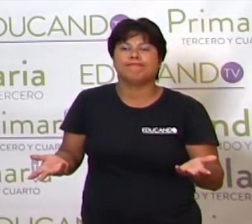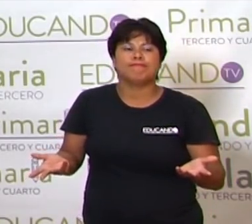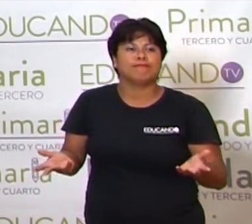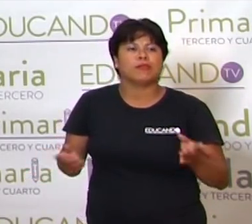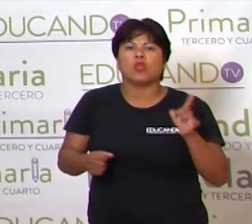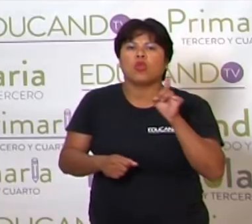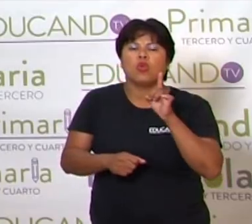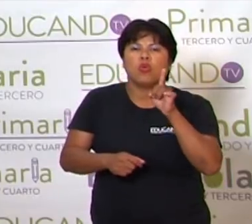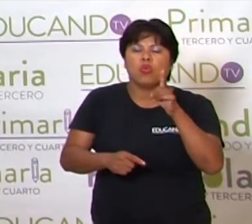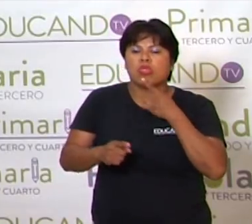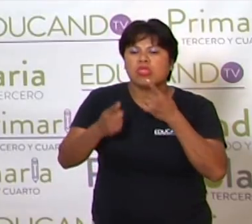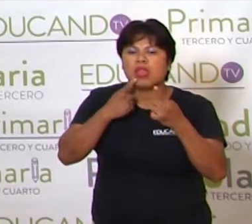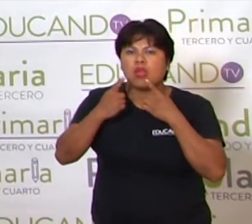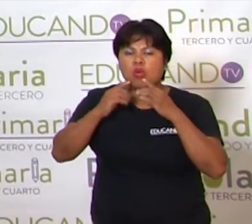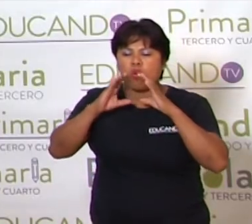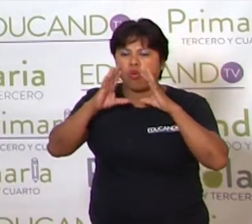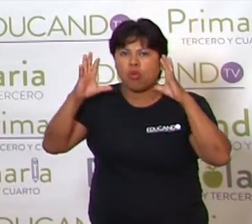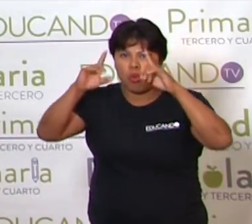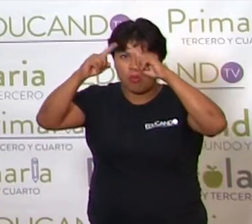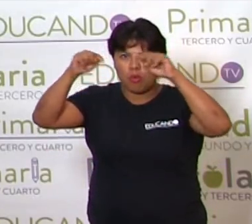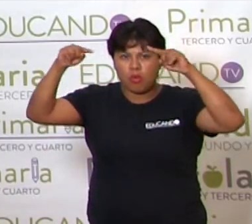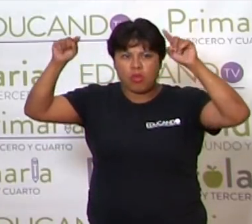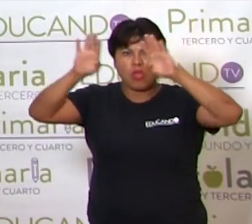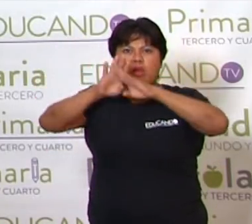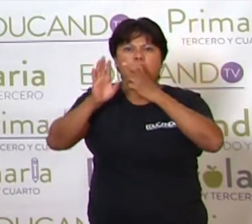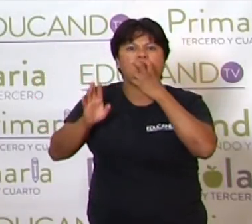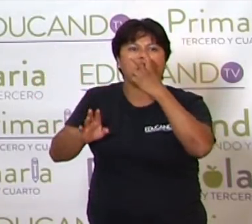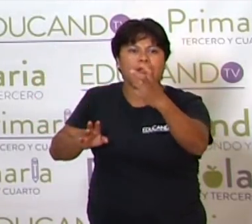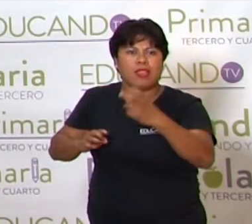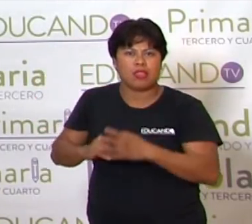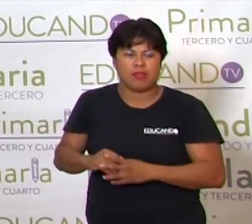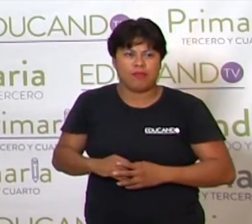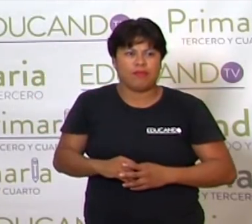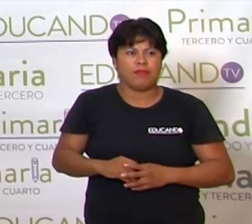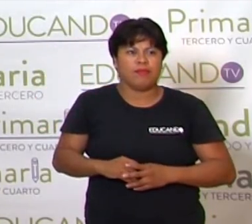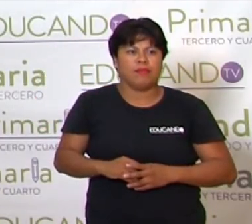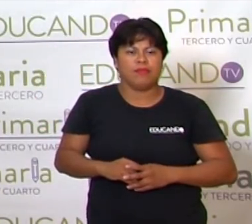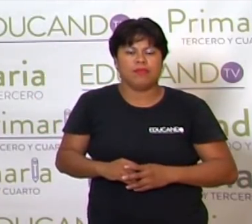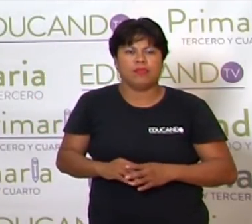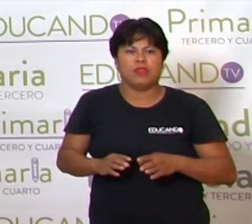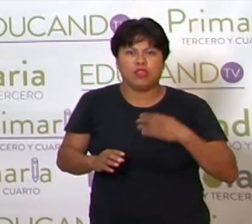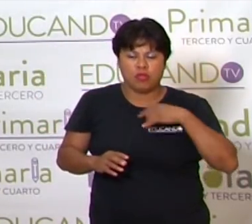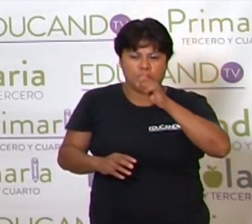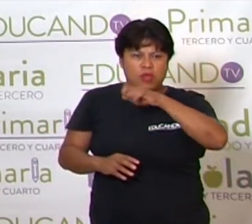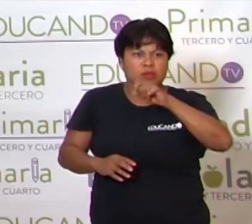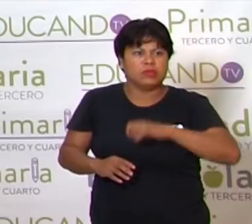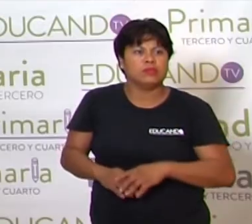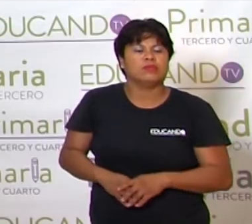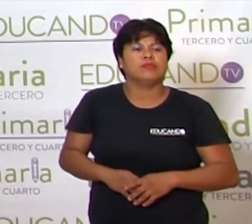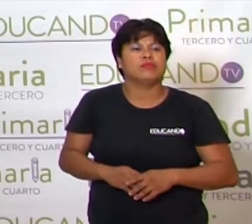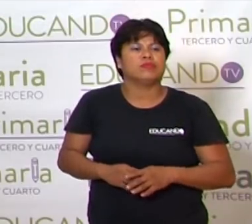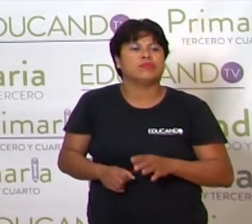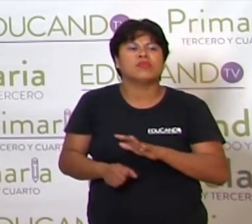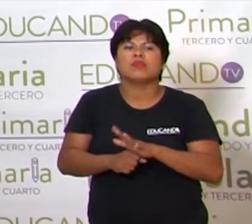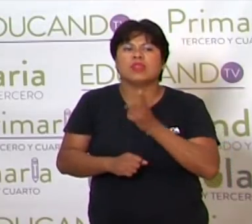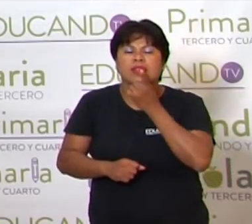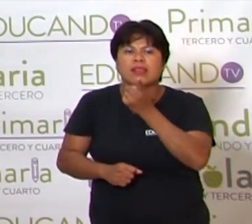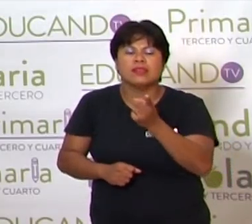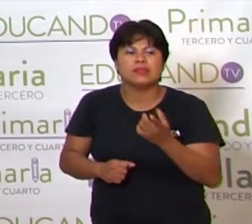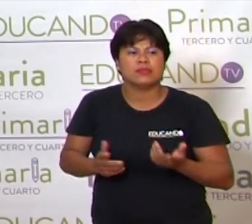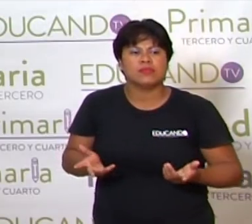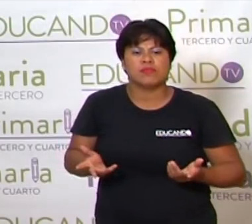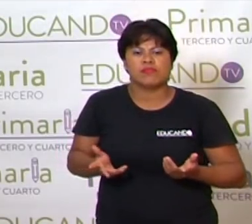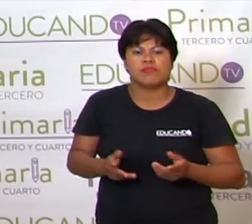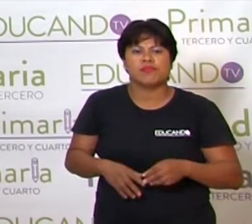un diálogo, un globo de grito, ¿verdad? Entonces, voy a escribir aquí. ¿Qué podría estar diciendo?